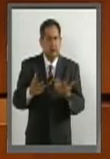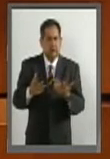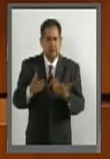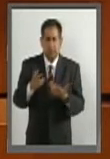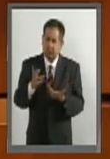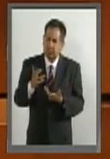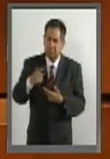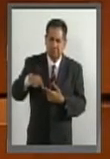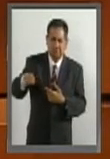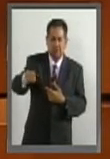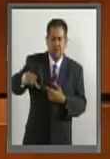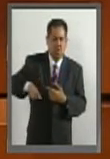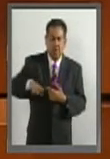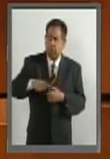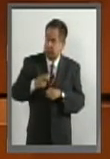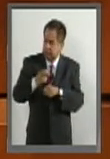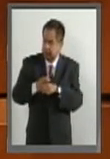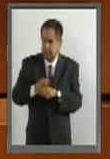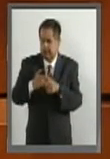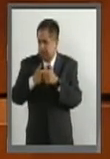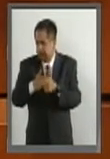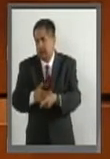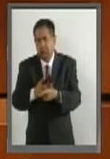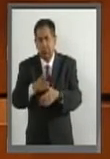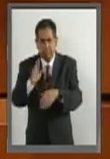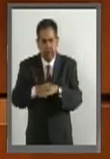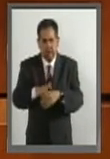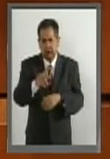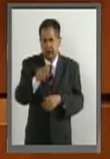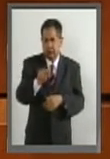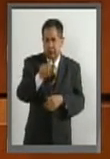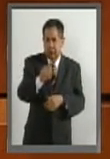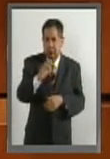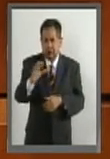obcecado el gobierno en mantener el TLC.